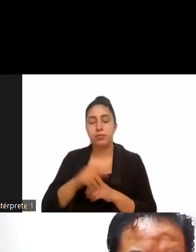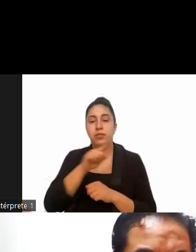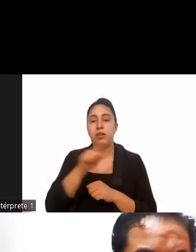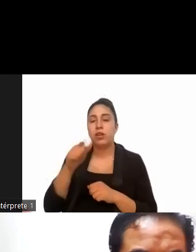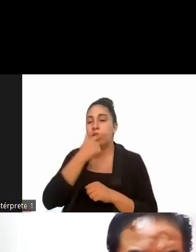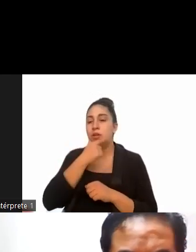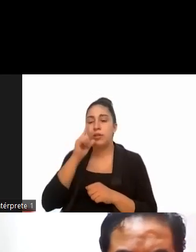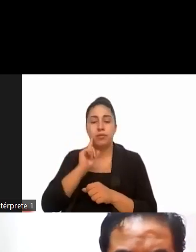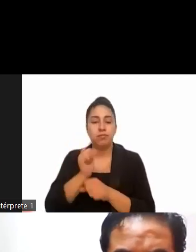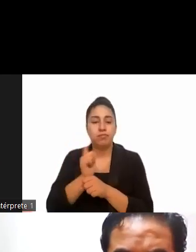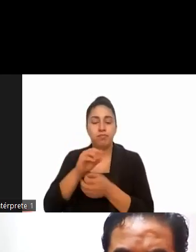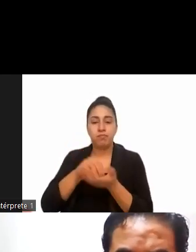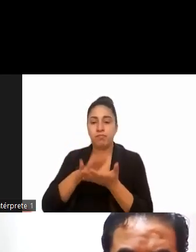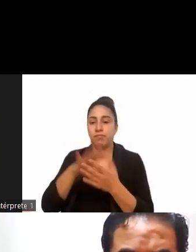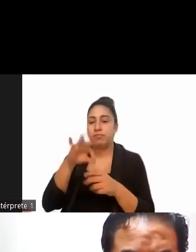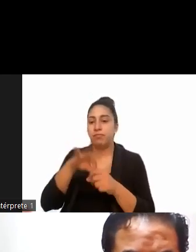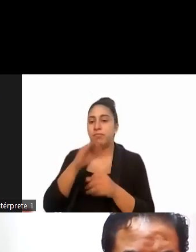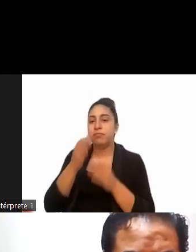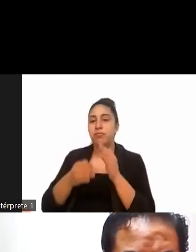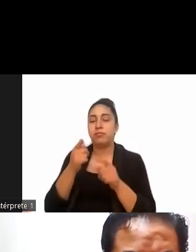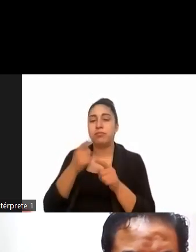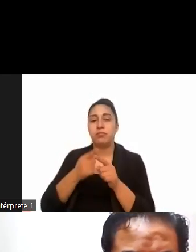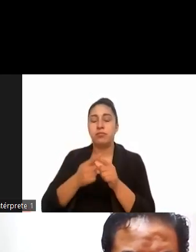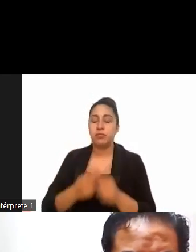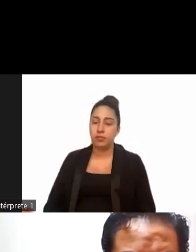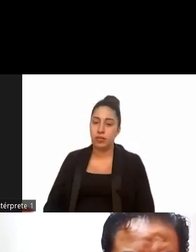de emitir su voto?